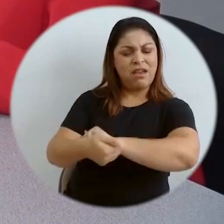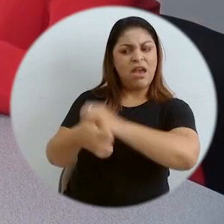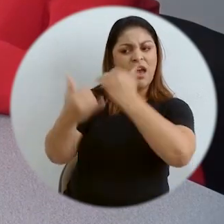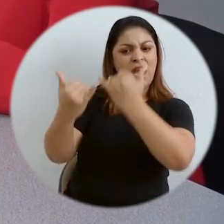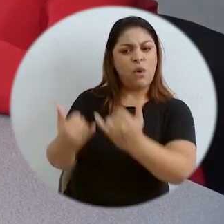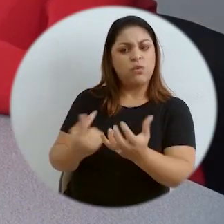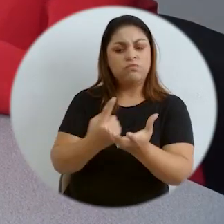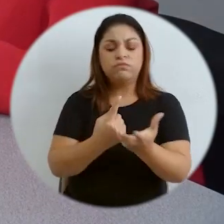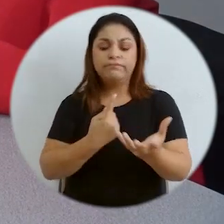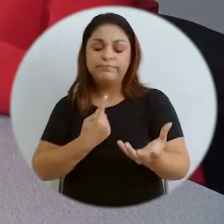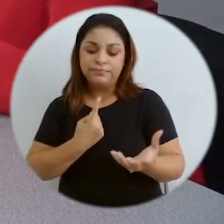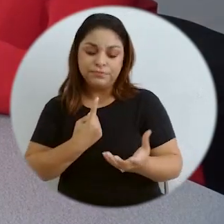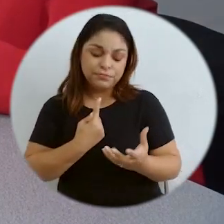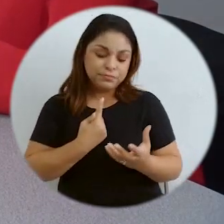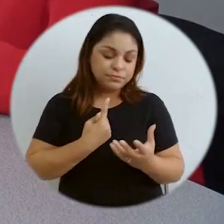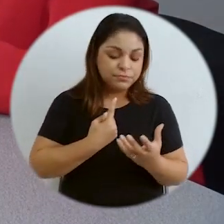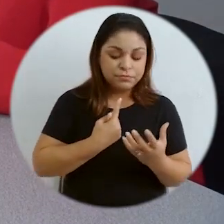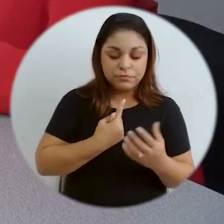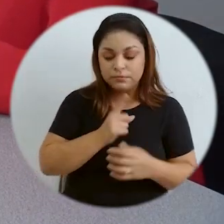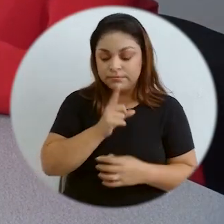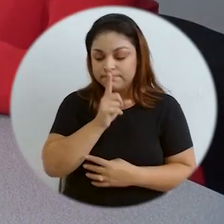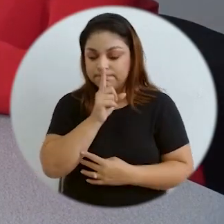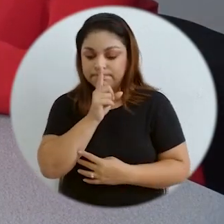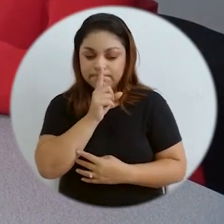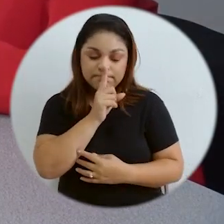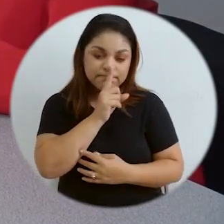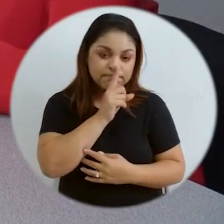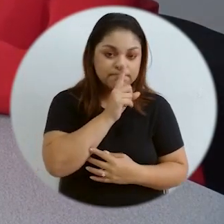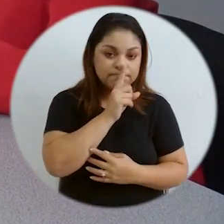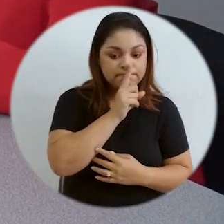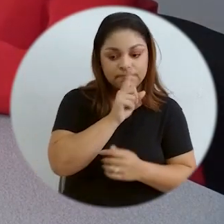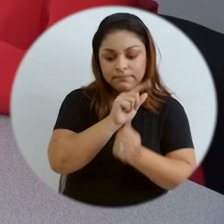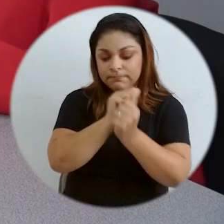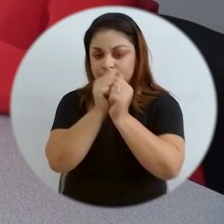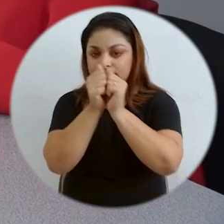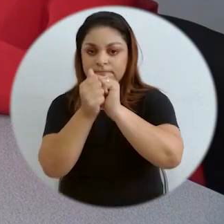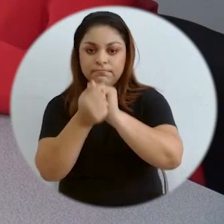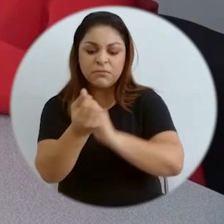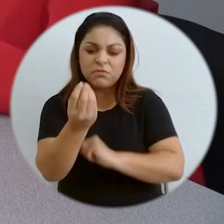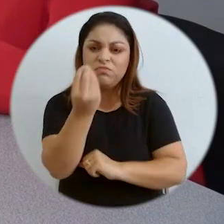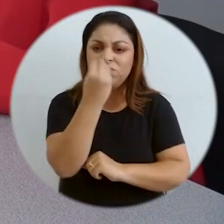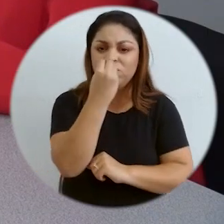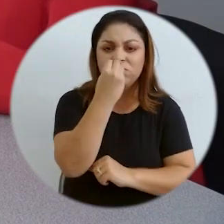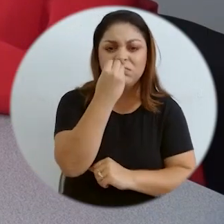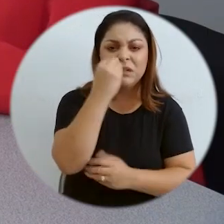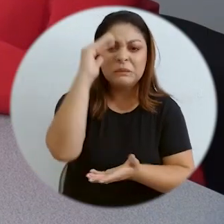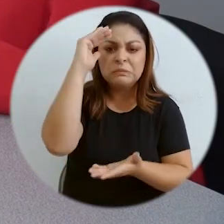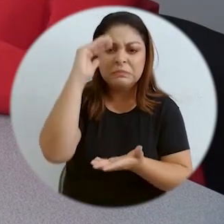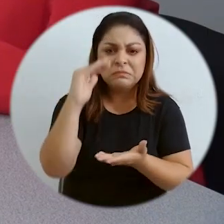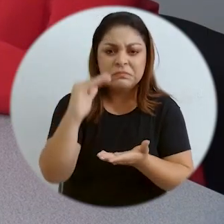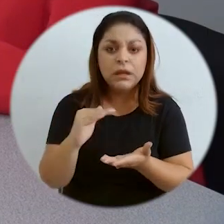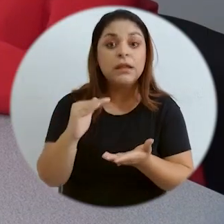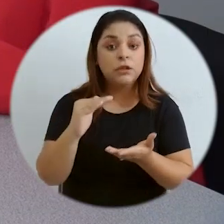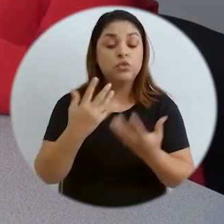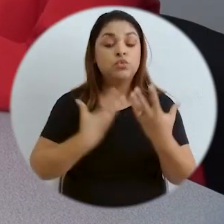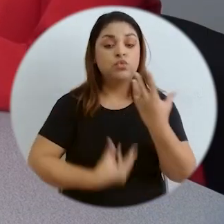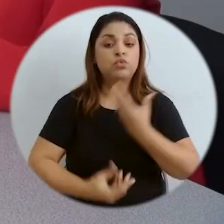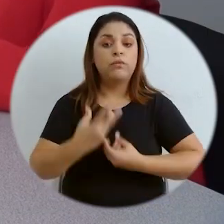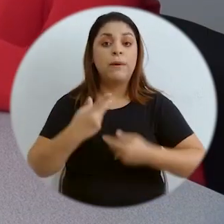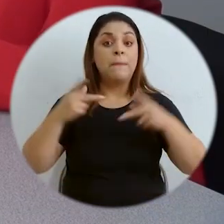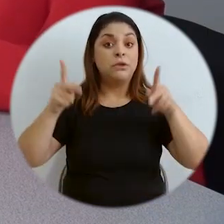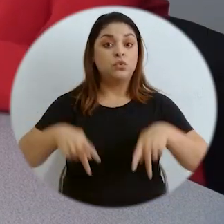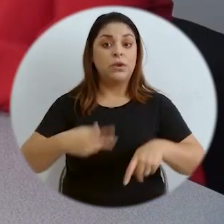retraída, tiende a aislarse más, tiende a hablar menos, sufre cambios en el apetito, por ejemplo, ¿verdad? Las